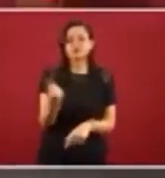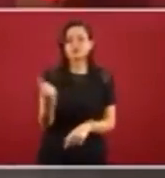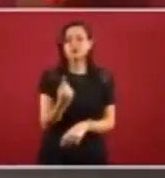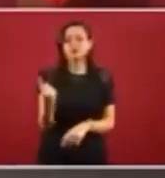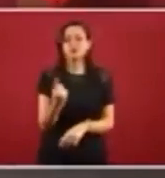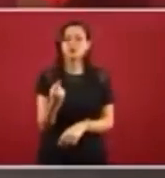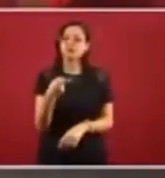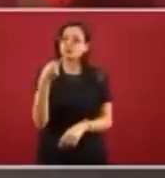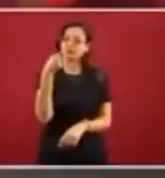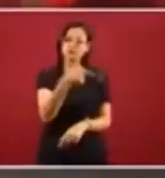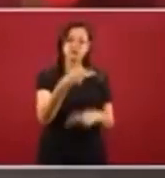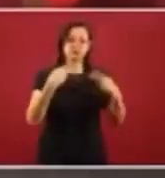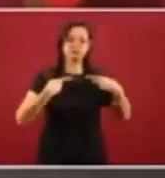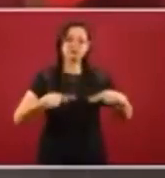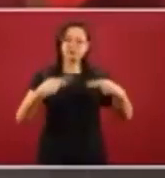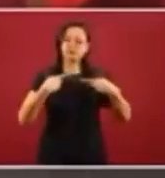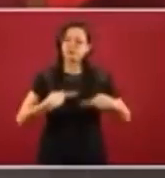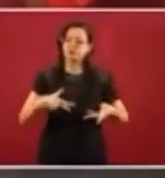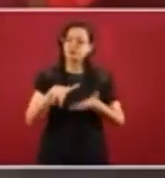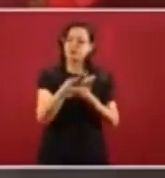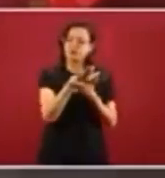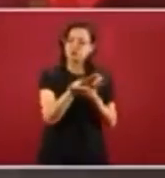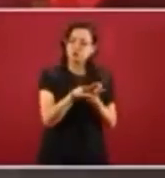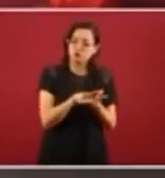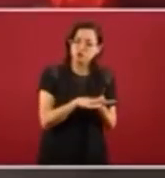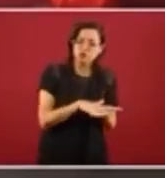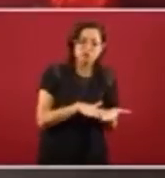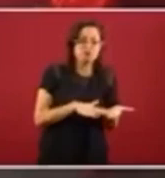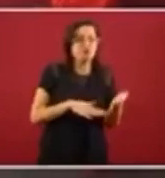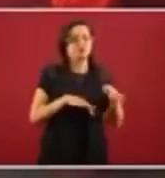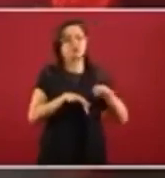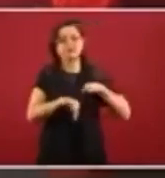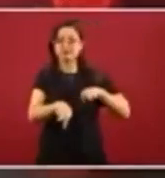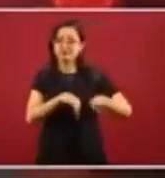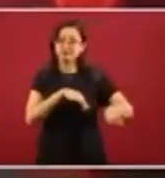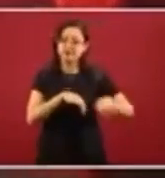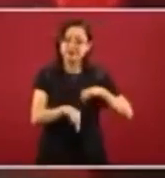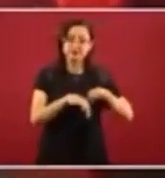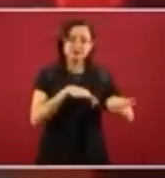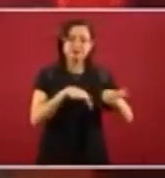ahí está la gente que se busca la vida